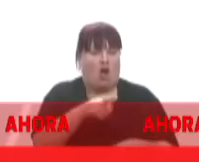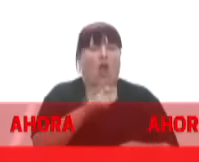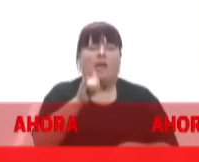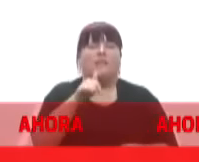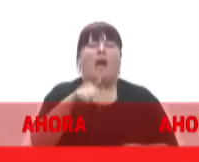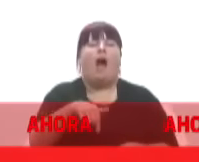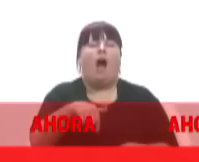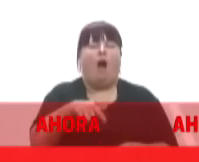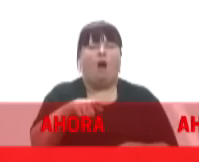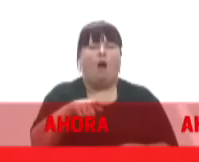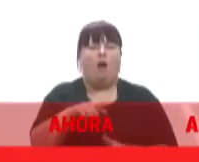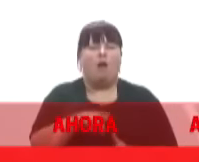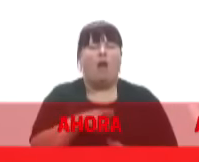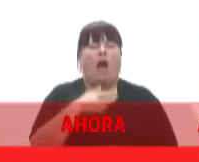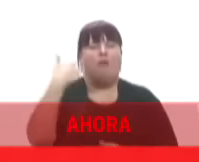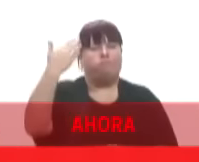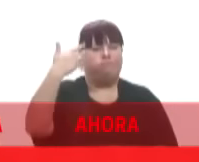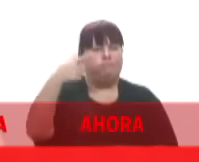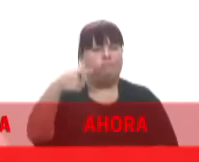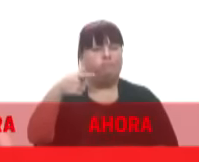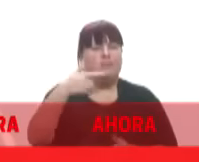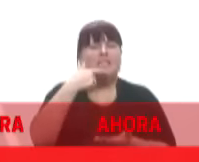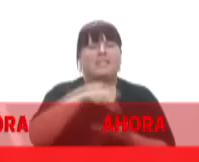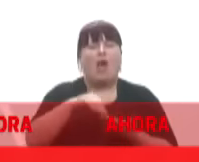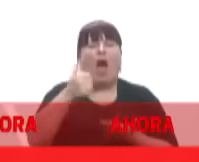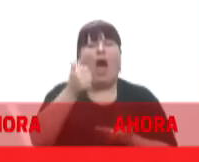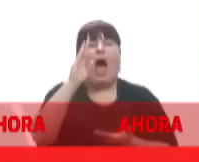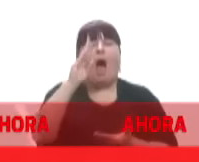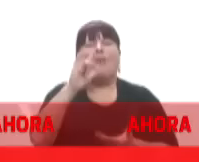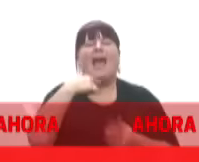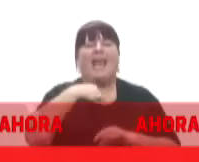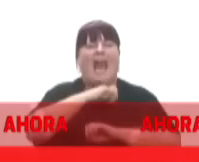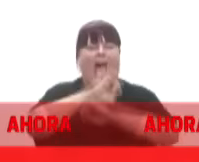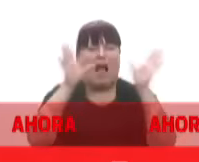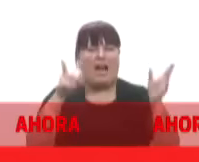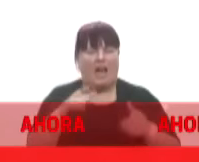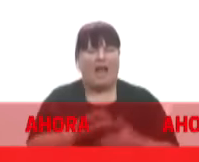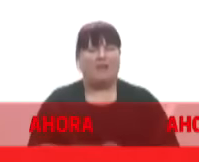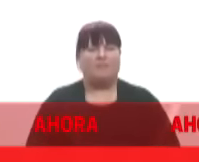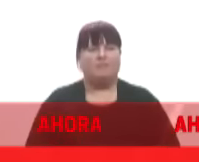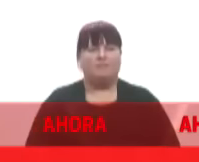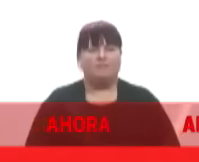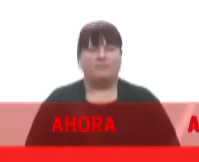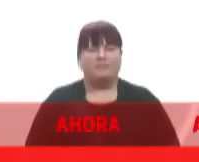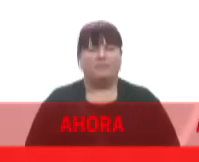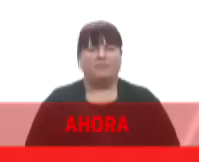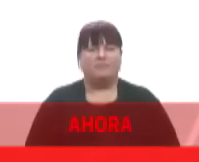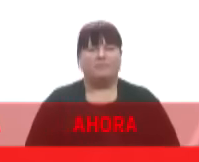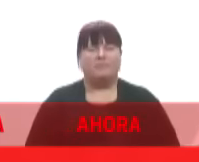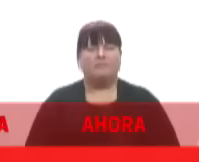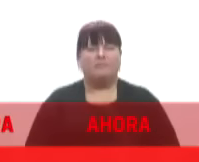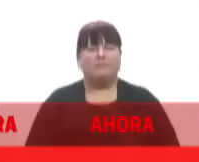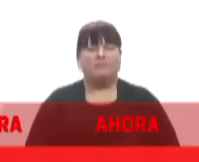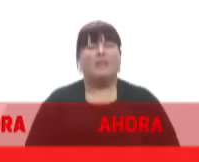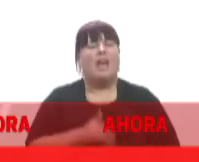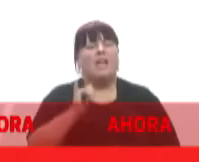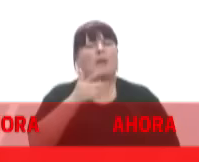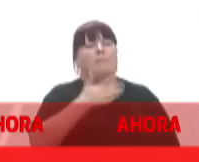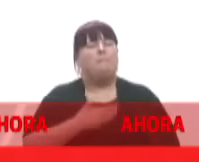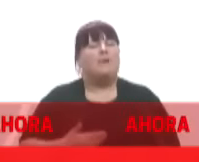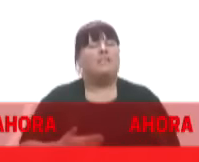ahora tiene el uso de la palabra el senador Abdala, que quiero hacer una aclaración. A ver qué dice Abdala. Sí,